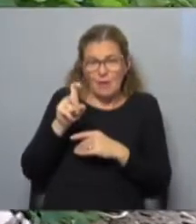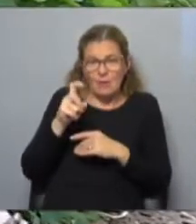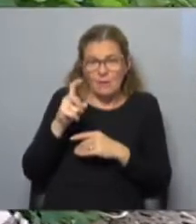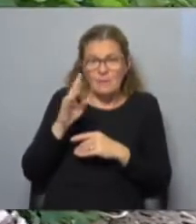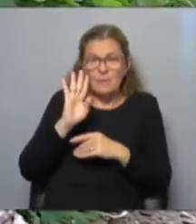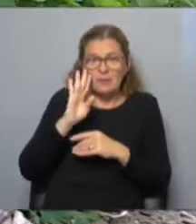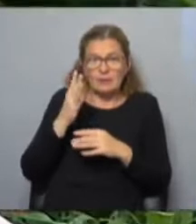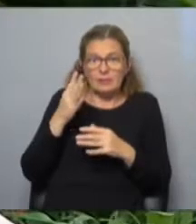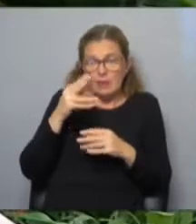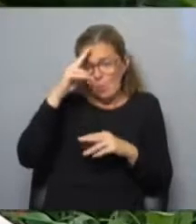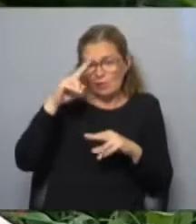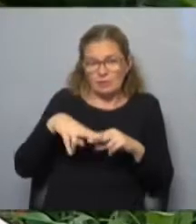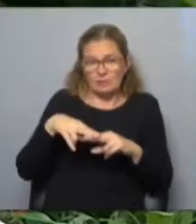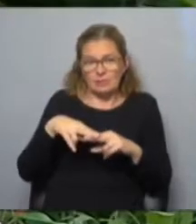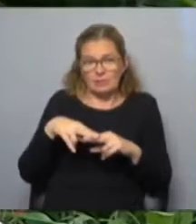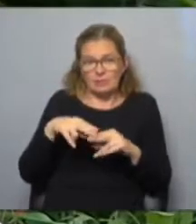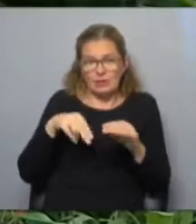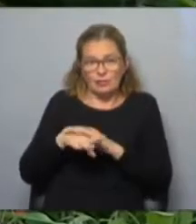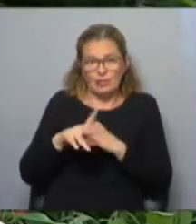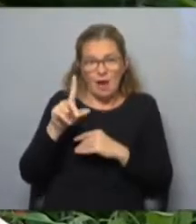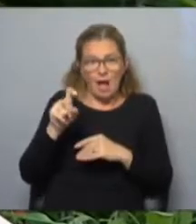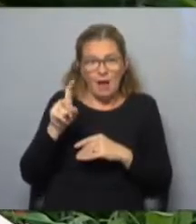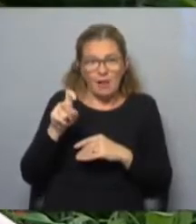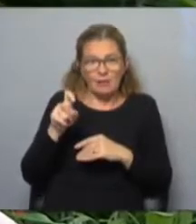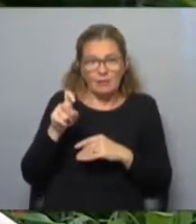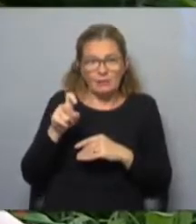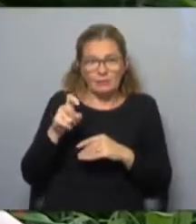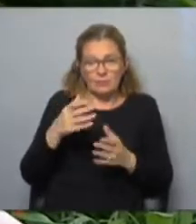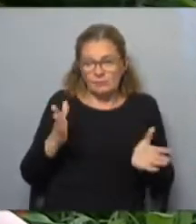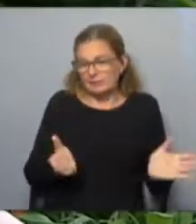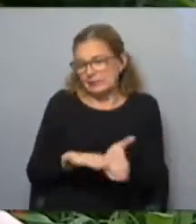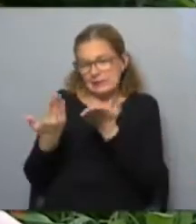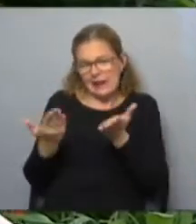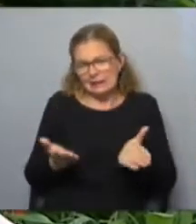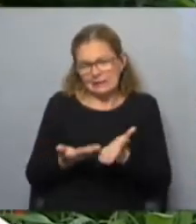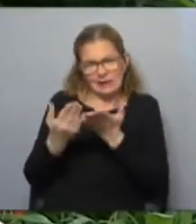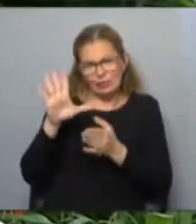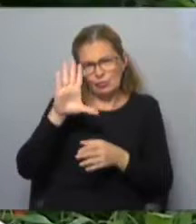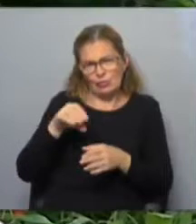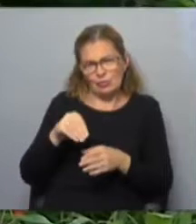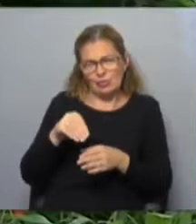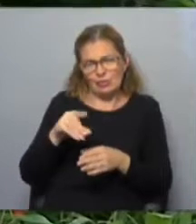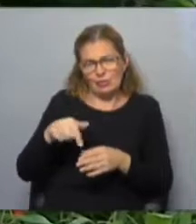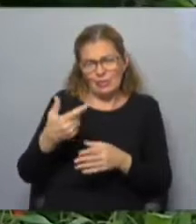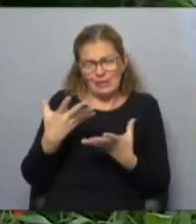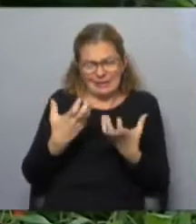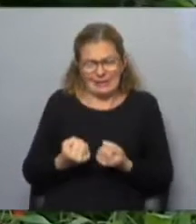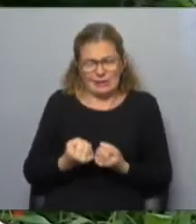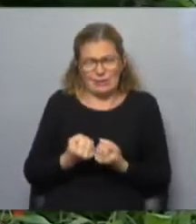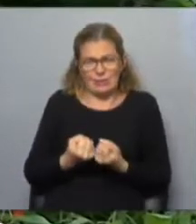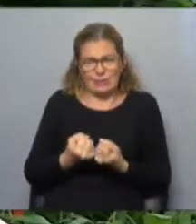no iban a mover todos ahí. Entró el agua y hubo que tirar todo. Porque eso, cuando después quisimos